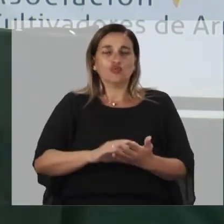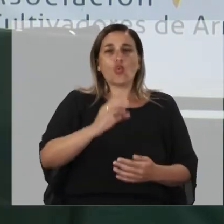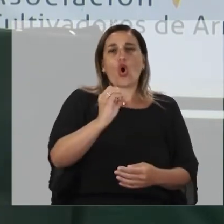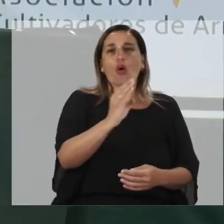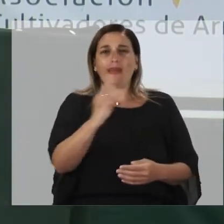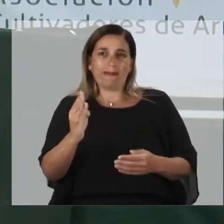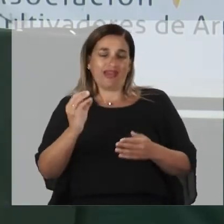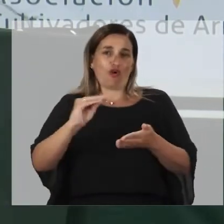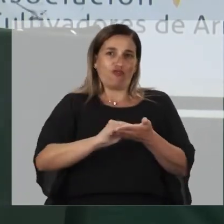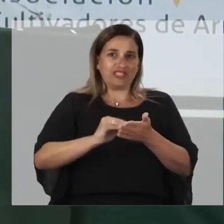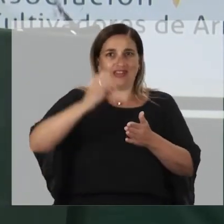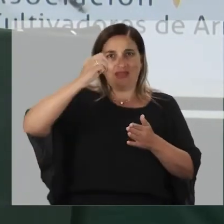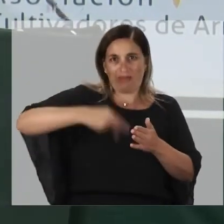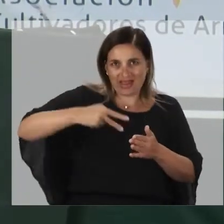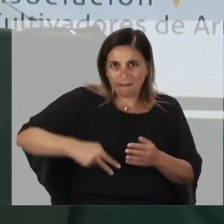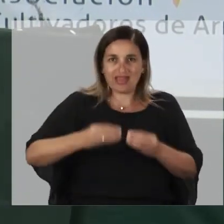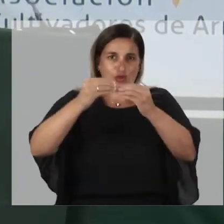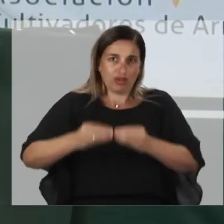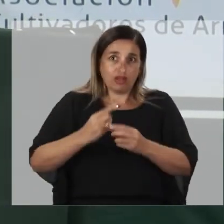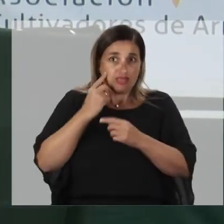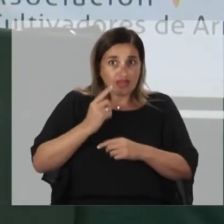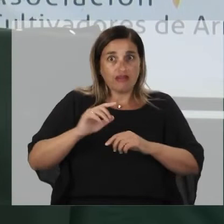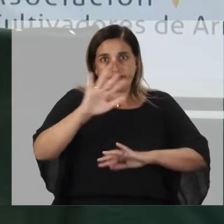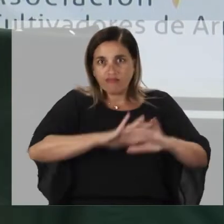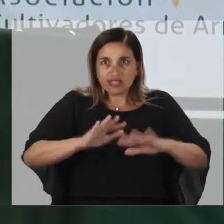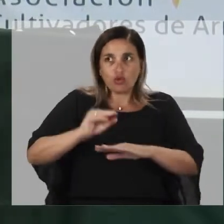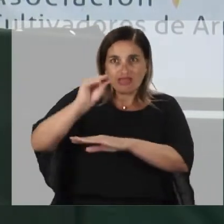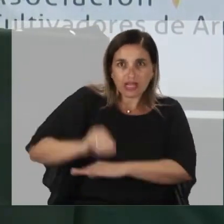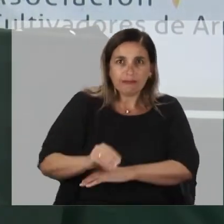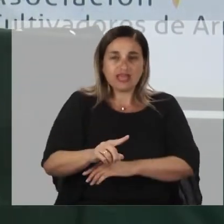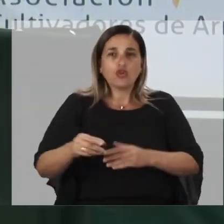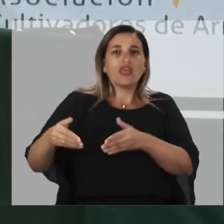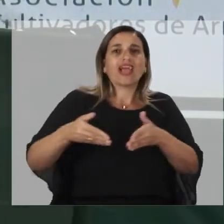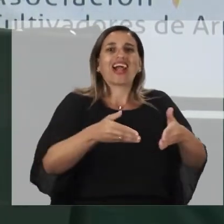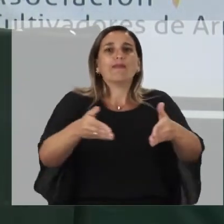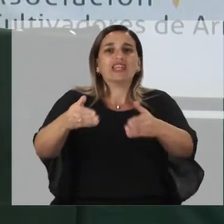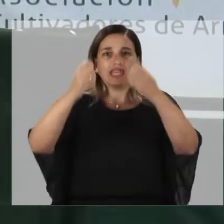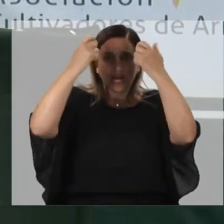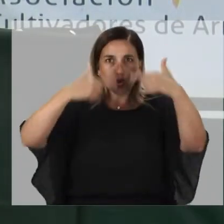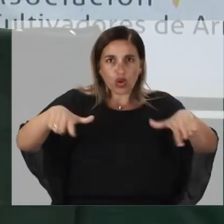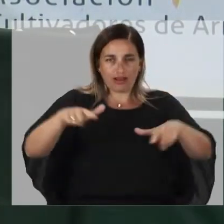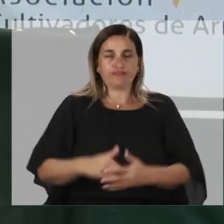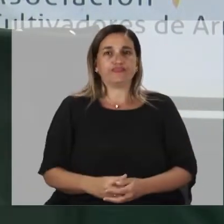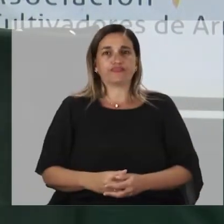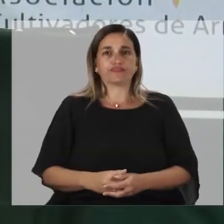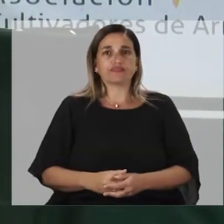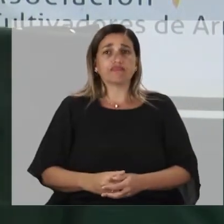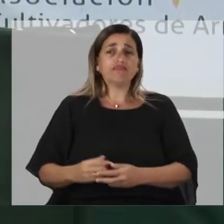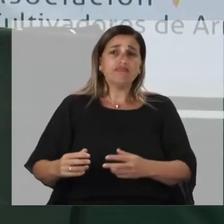tú decías, con la UPP, que hace un buen trabajo de refacción y mantenimiento de caminería